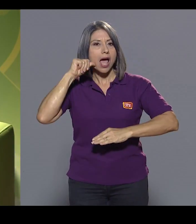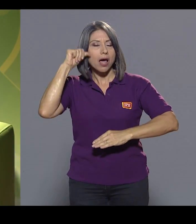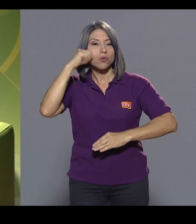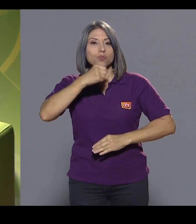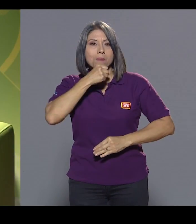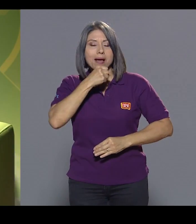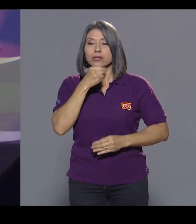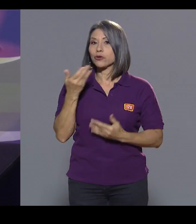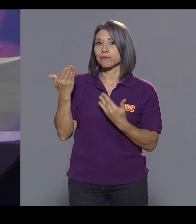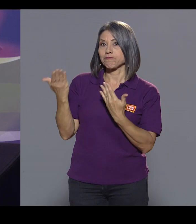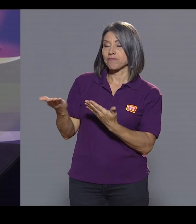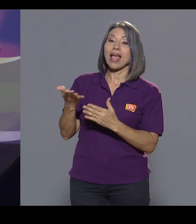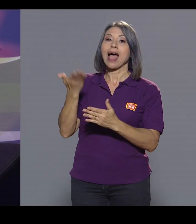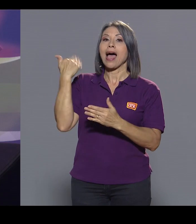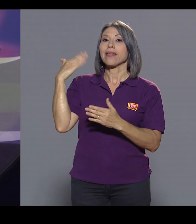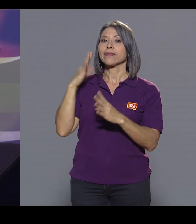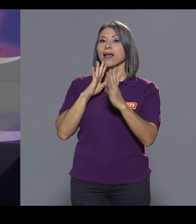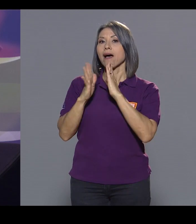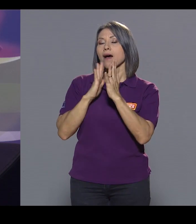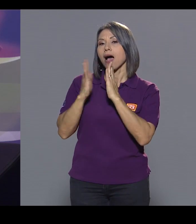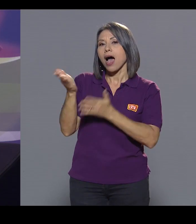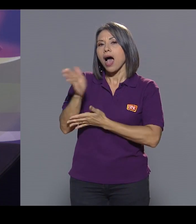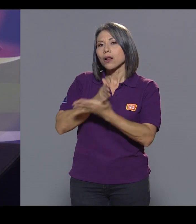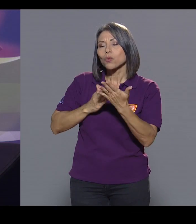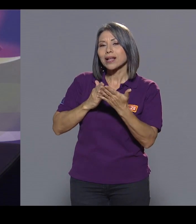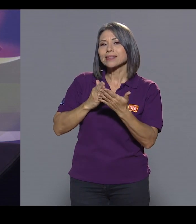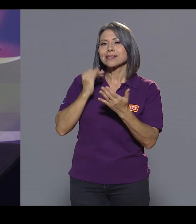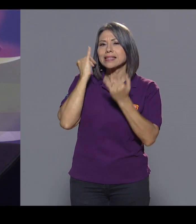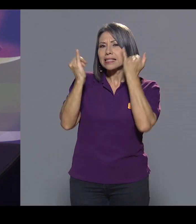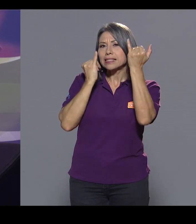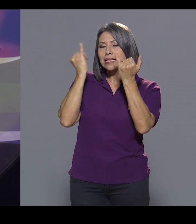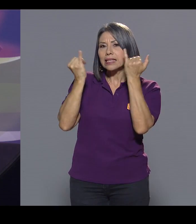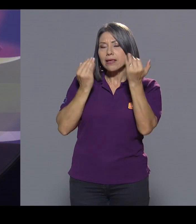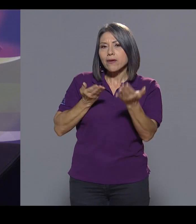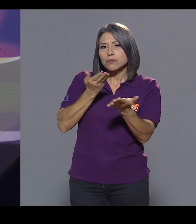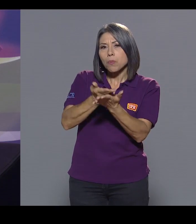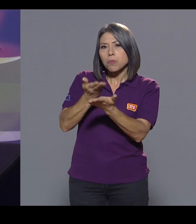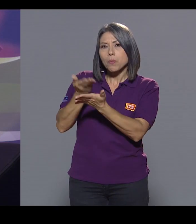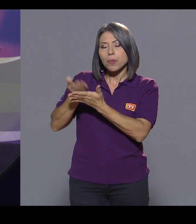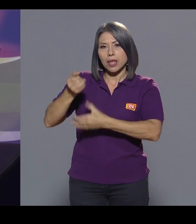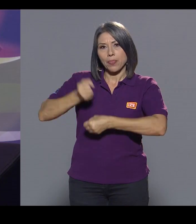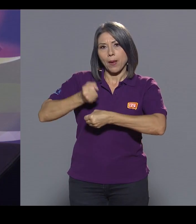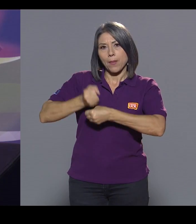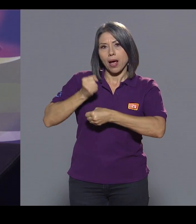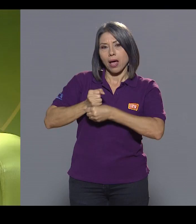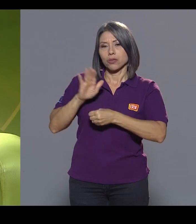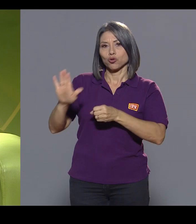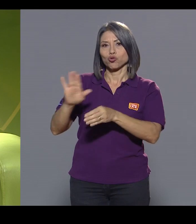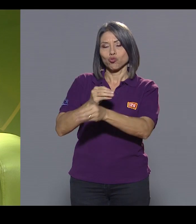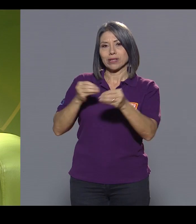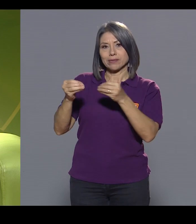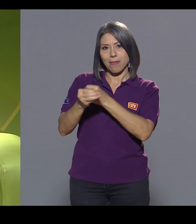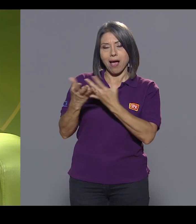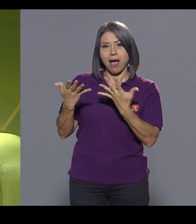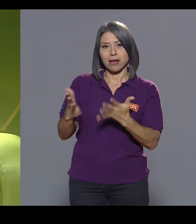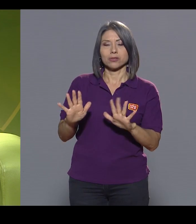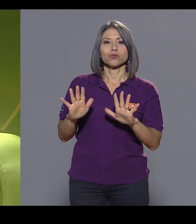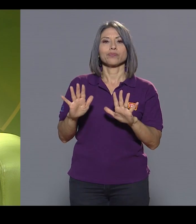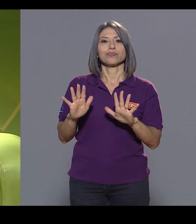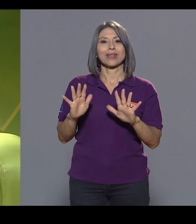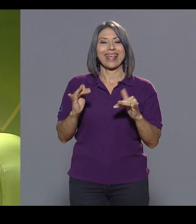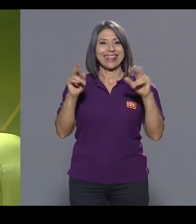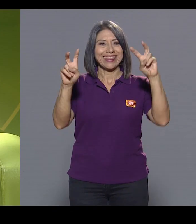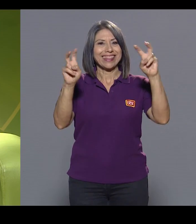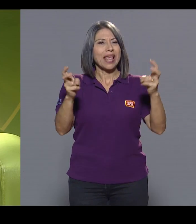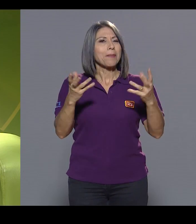Catalina, conversábamos sobre algunas de las iniciativas que se están trabajando desde su despacho también, y está el